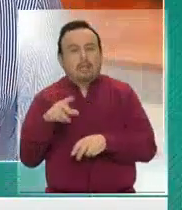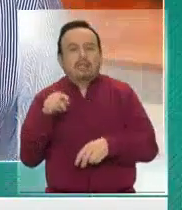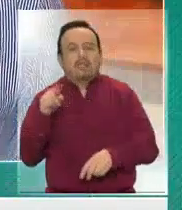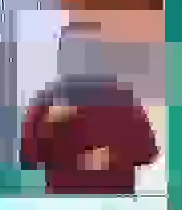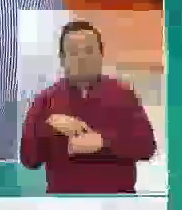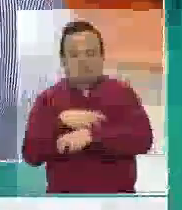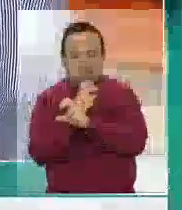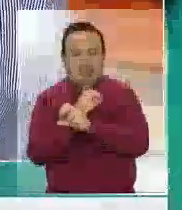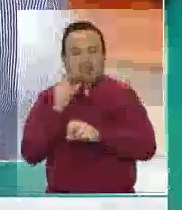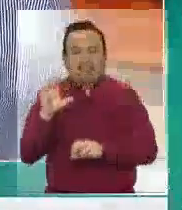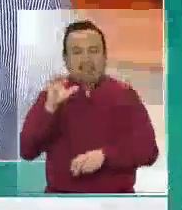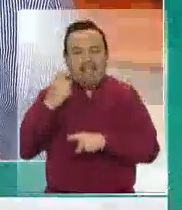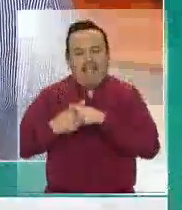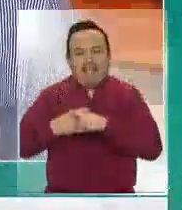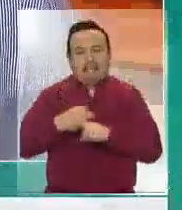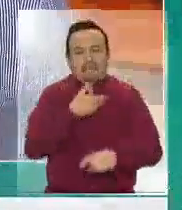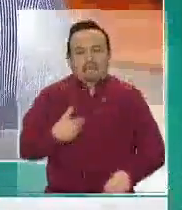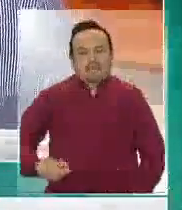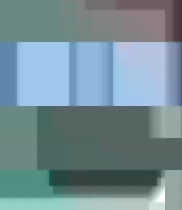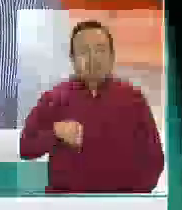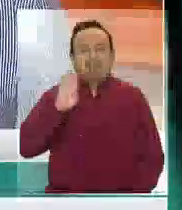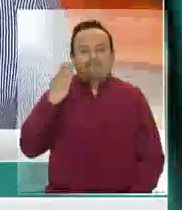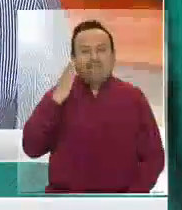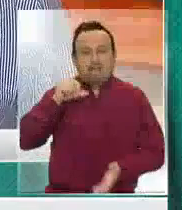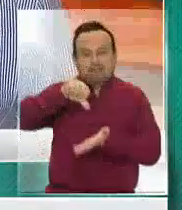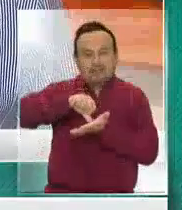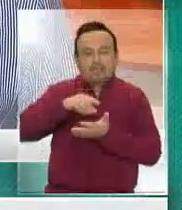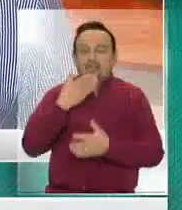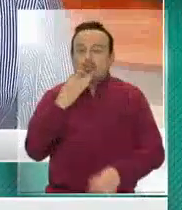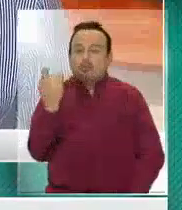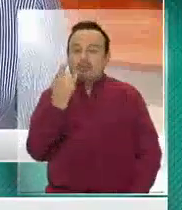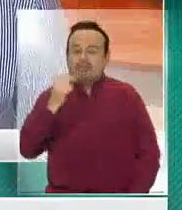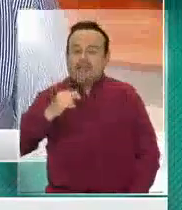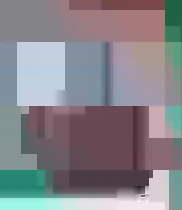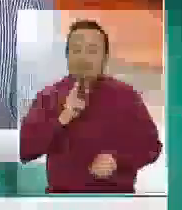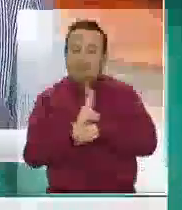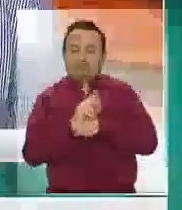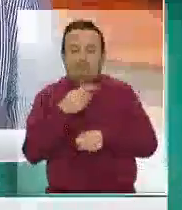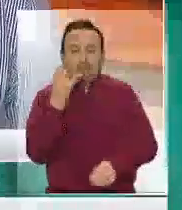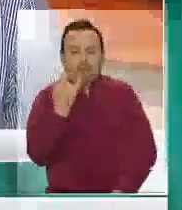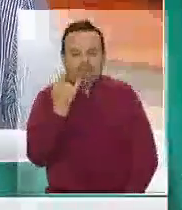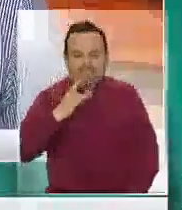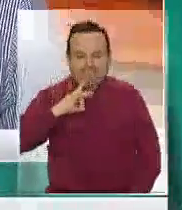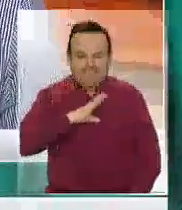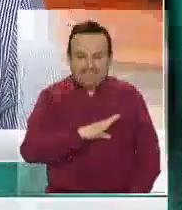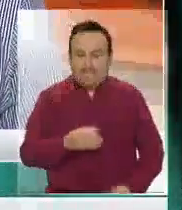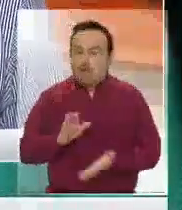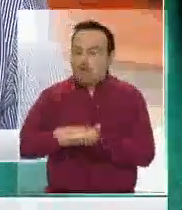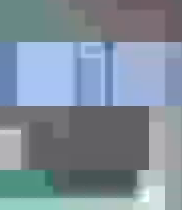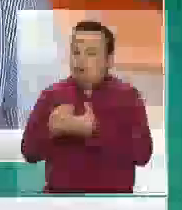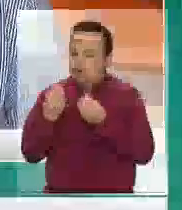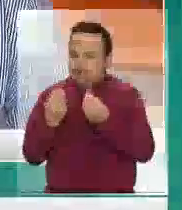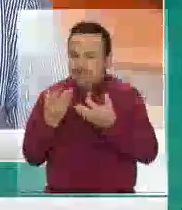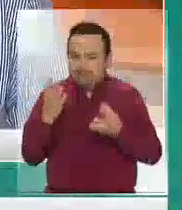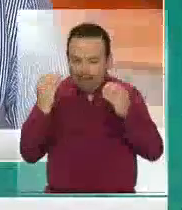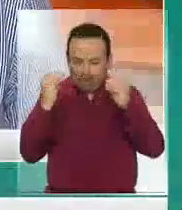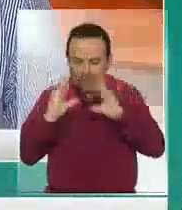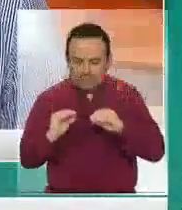Banco Central, exministro también, actual decano de la Facultad de Economía de la Universidad de Chile, José de Gregorio. ¿Cómo estás, José? Buenas noches.